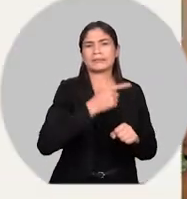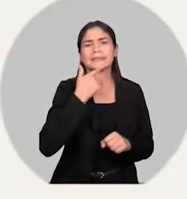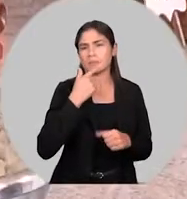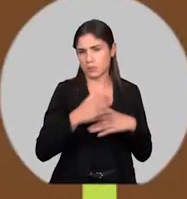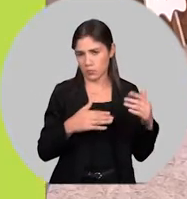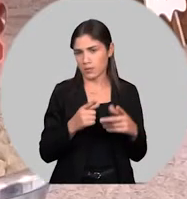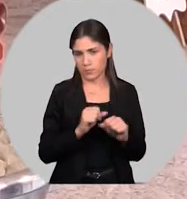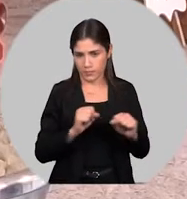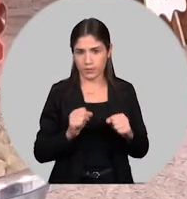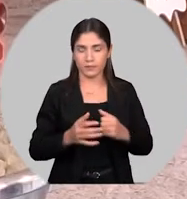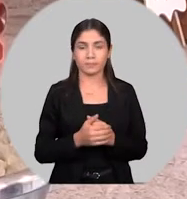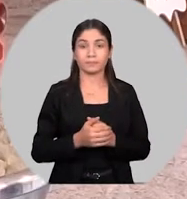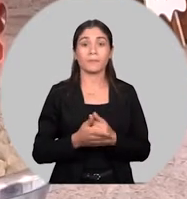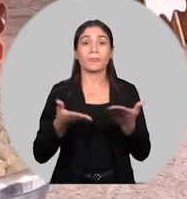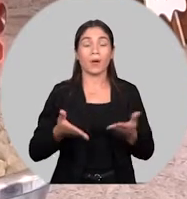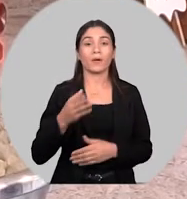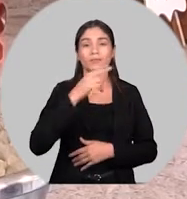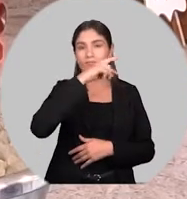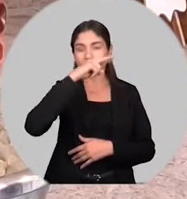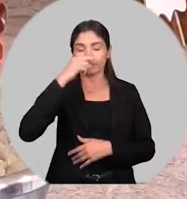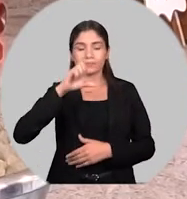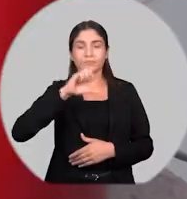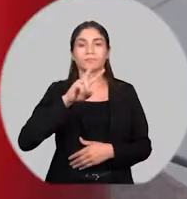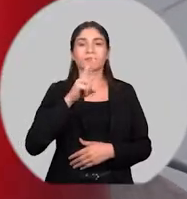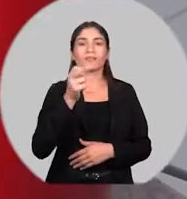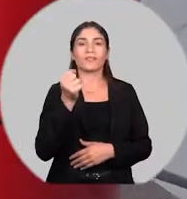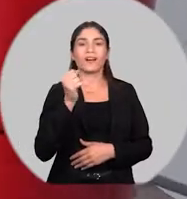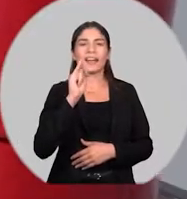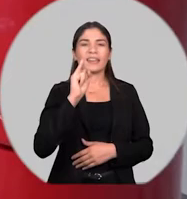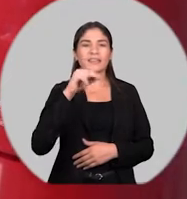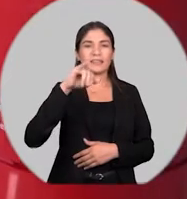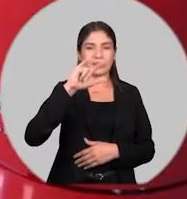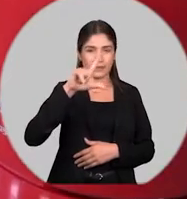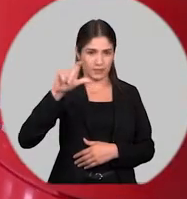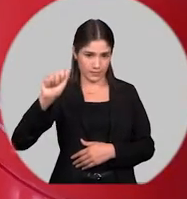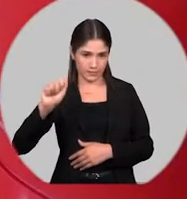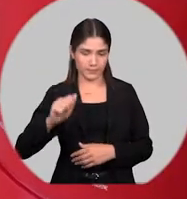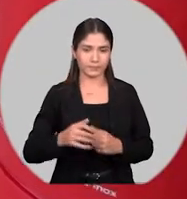súper bien. Le agregamos esencia de vainilla.